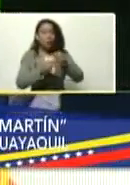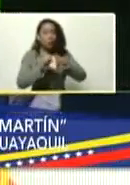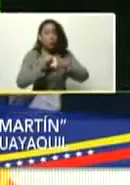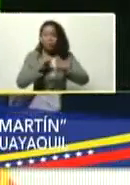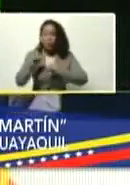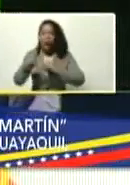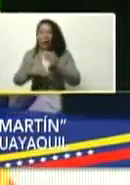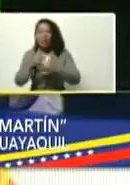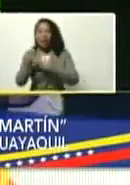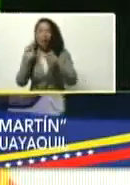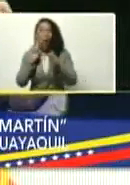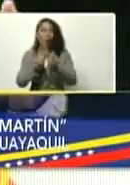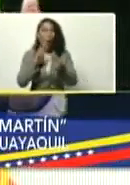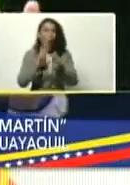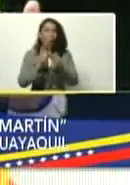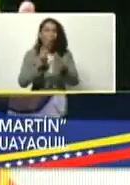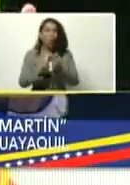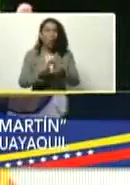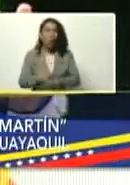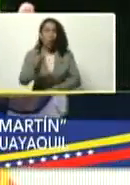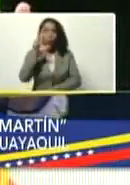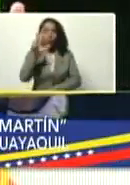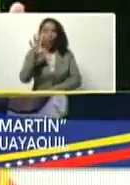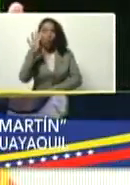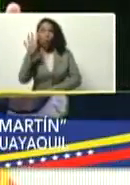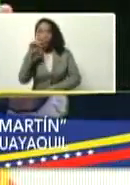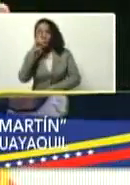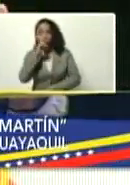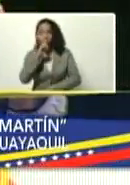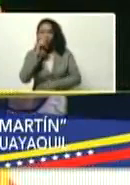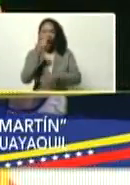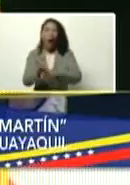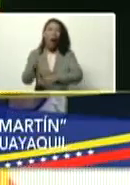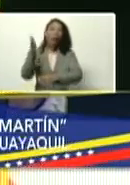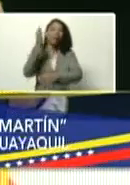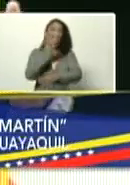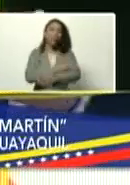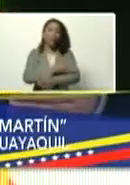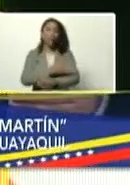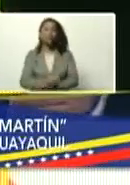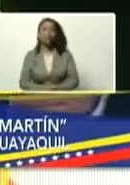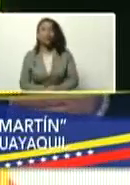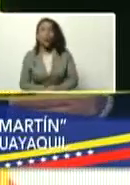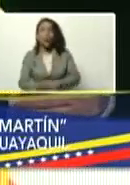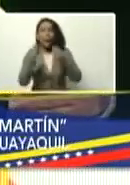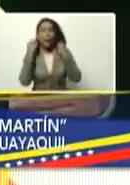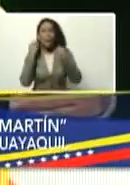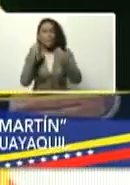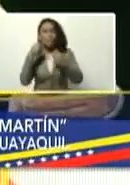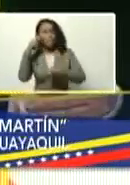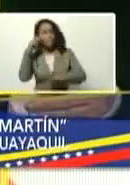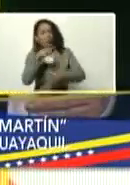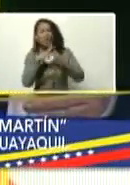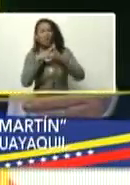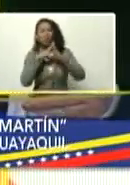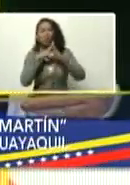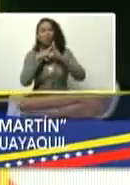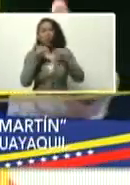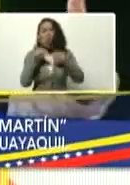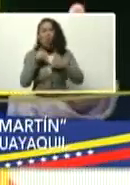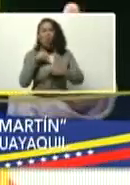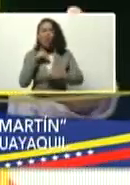de dar a conocer los 3-4 años anteriores para ver todo el